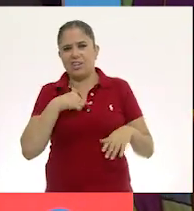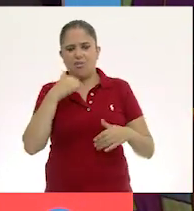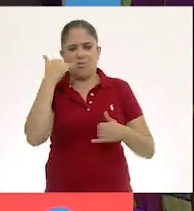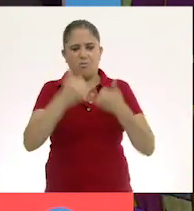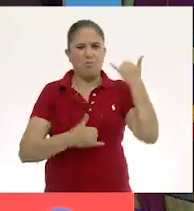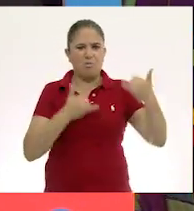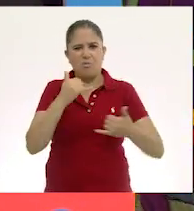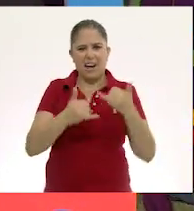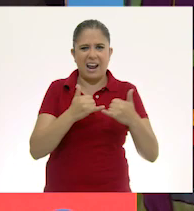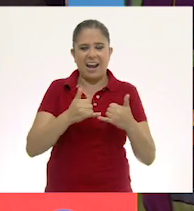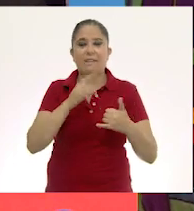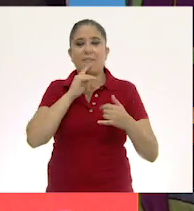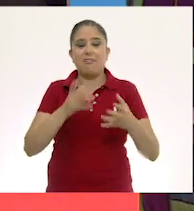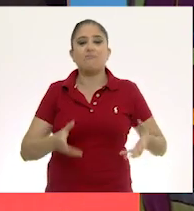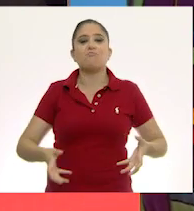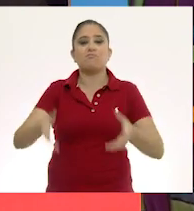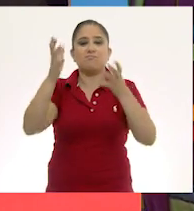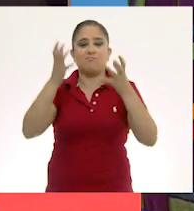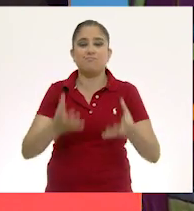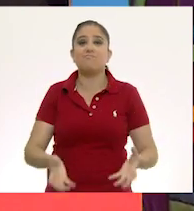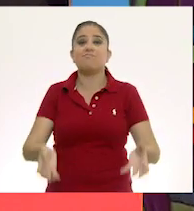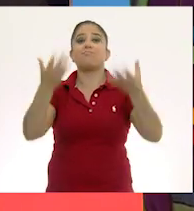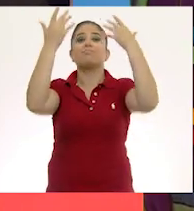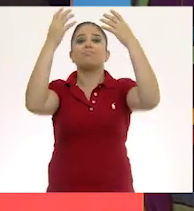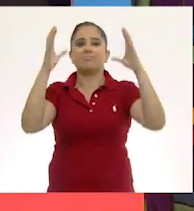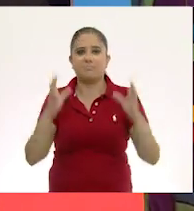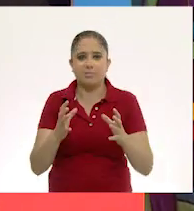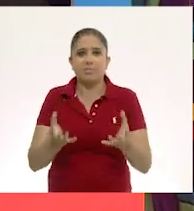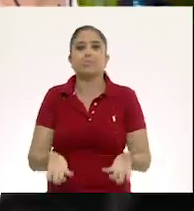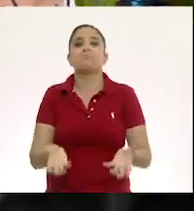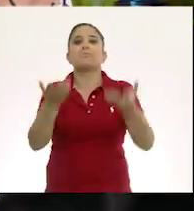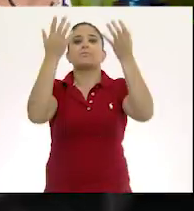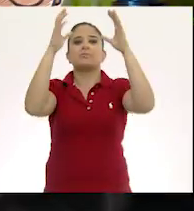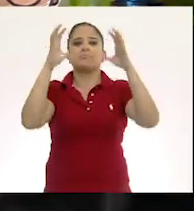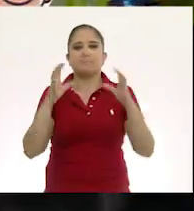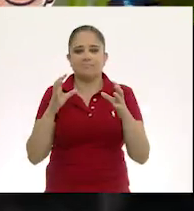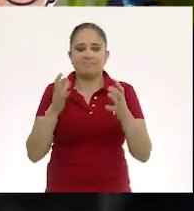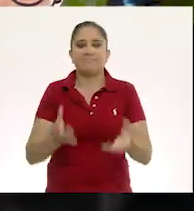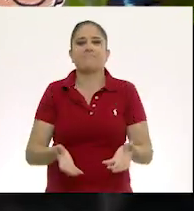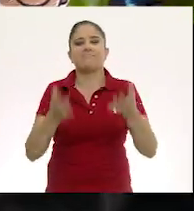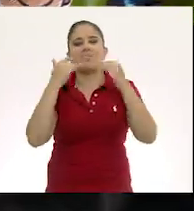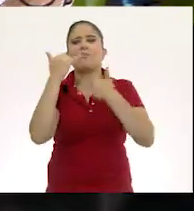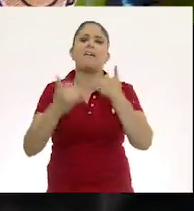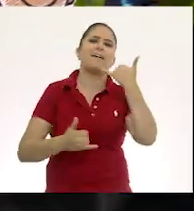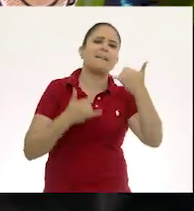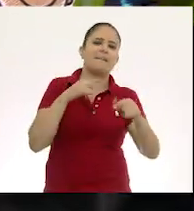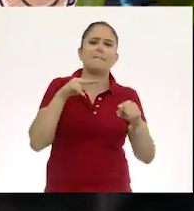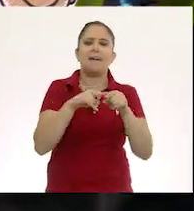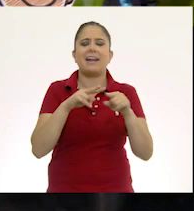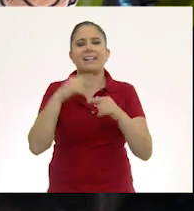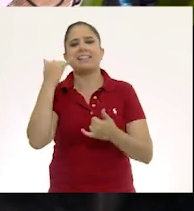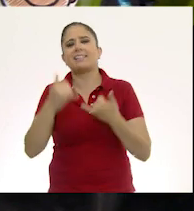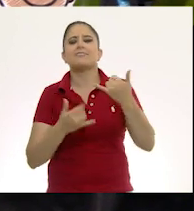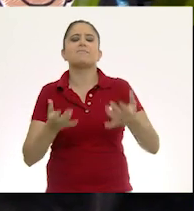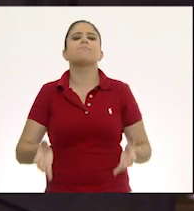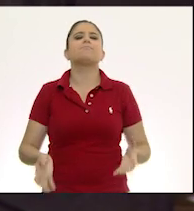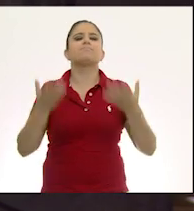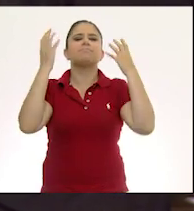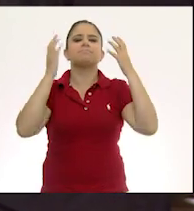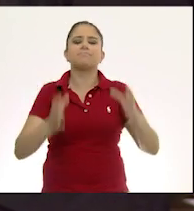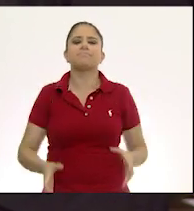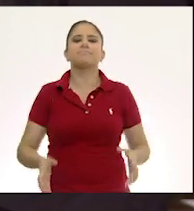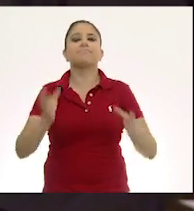él, aventarlo y cacharlo. Y así Rubén está jugando en el parque. Ajá, muy bien. Y